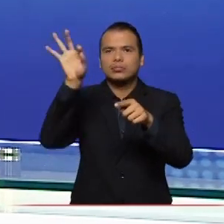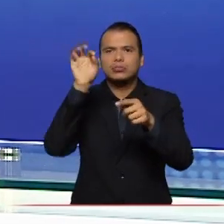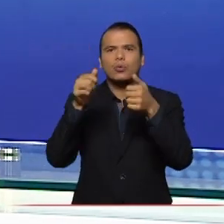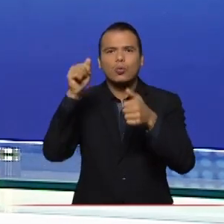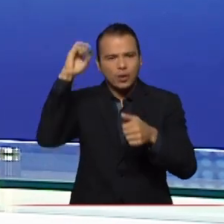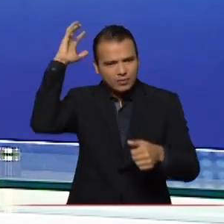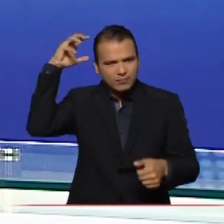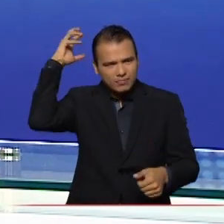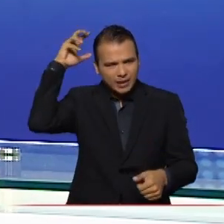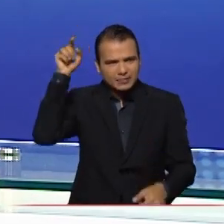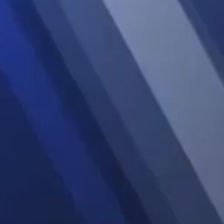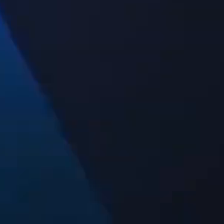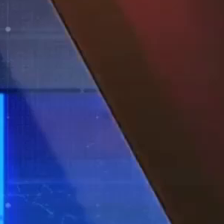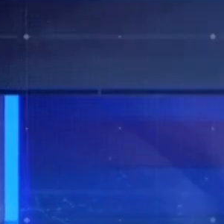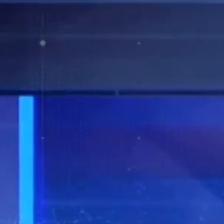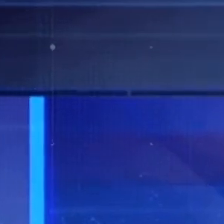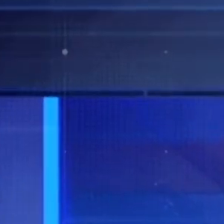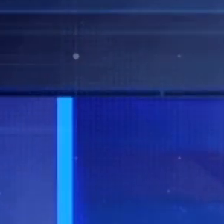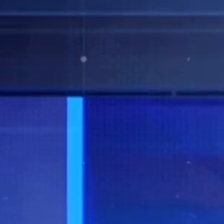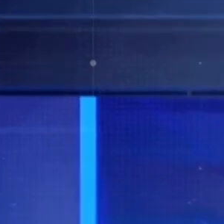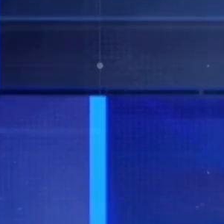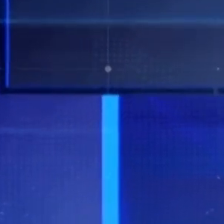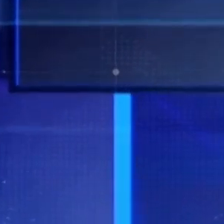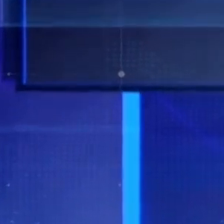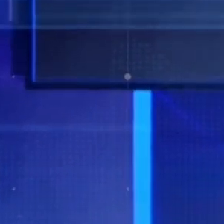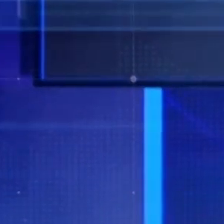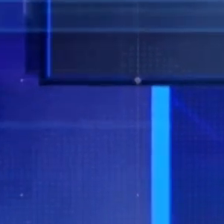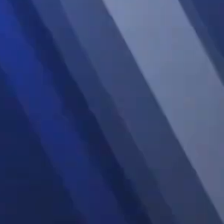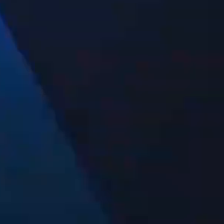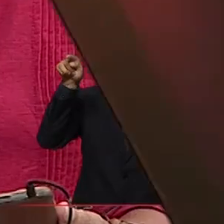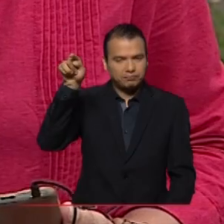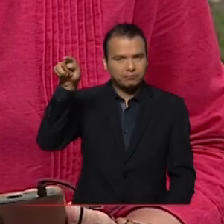¿qué encontró el funcionario allí? Volvemos con usted.